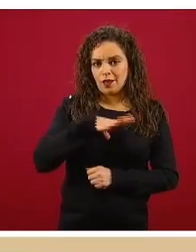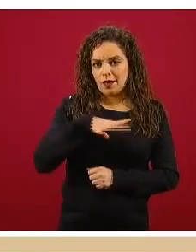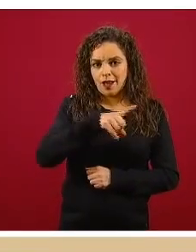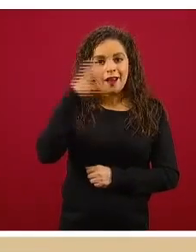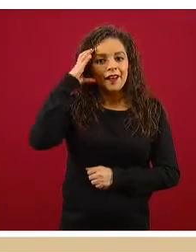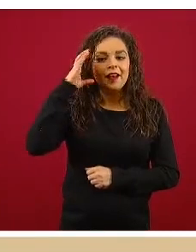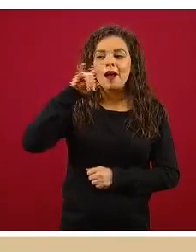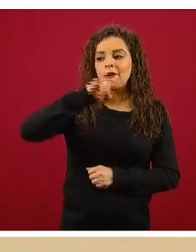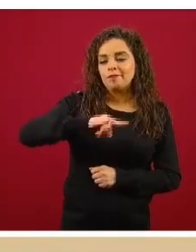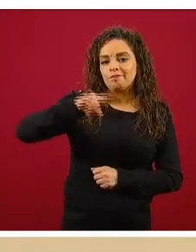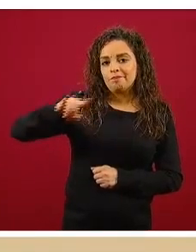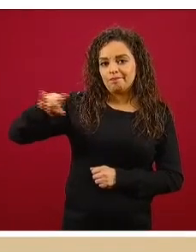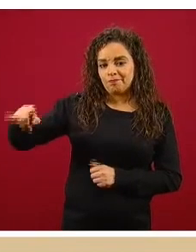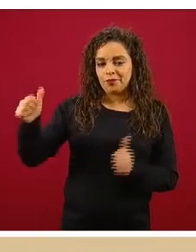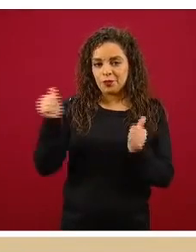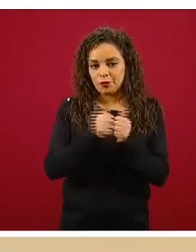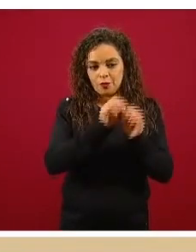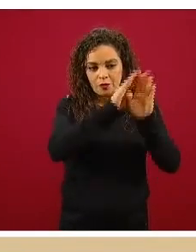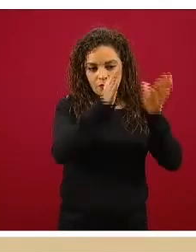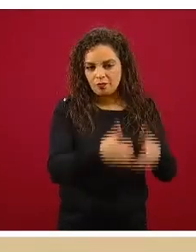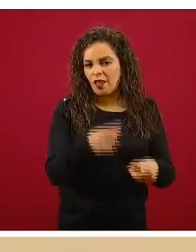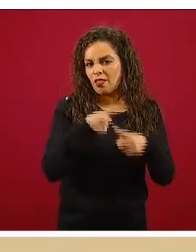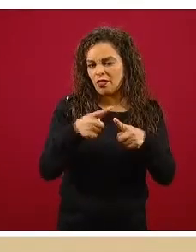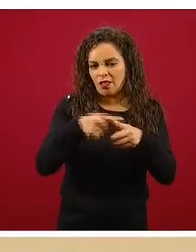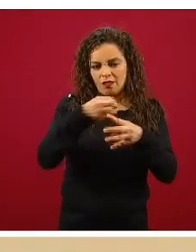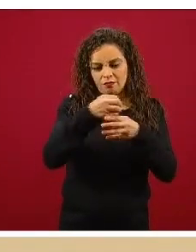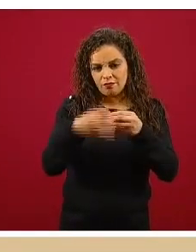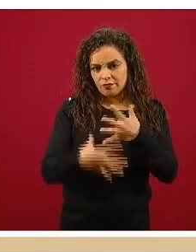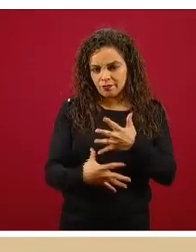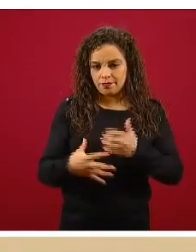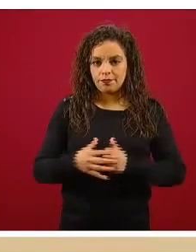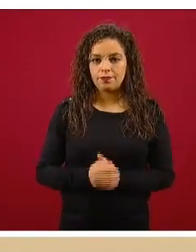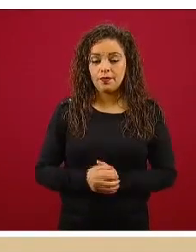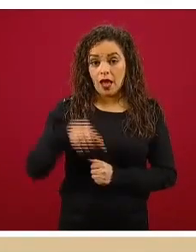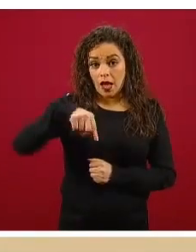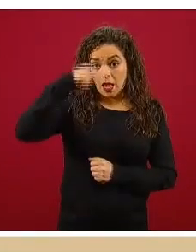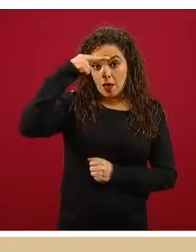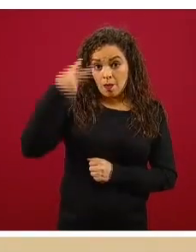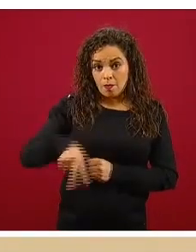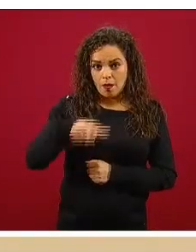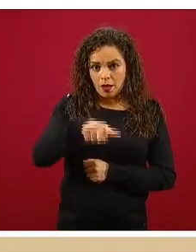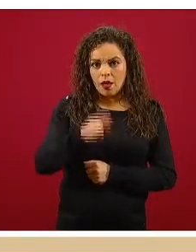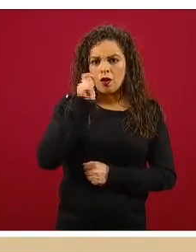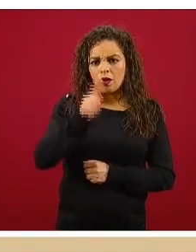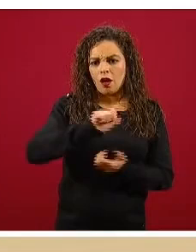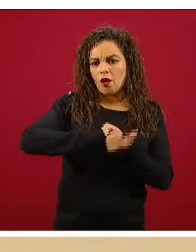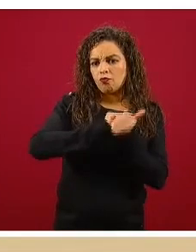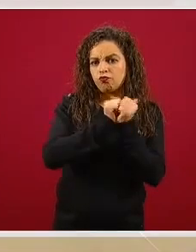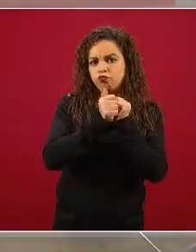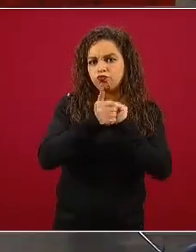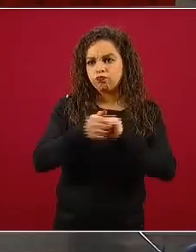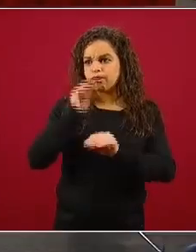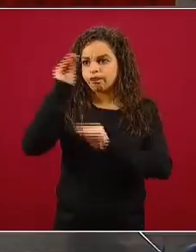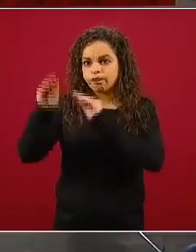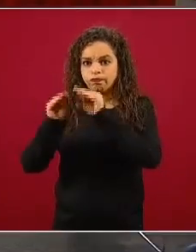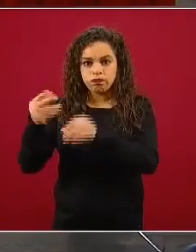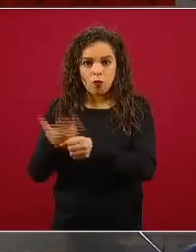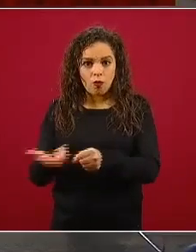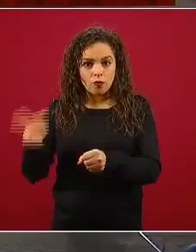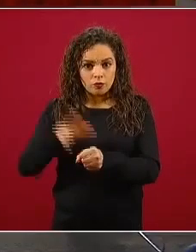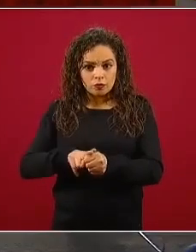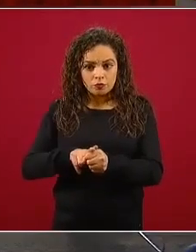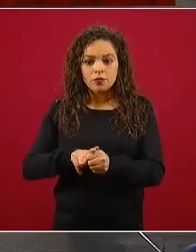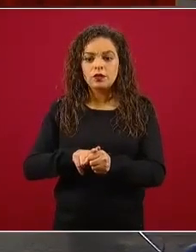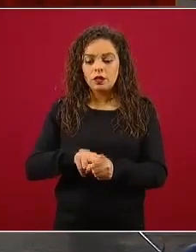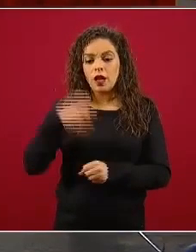esta epidemia en México, parte de la reconversión hospitalaria también tiene que ver con camas que normalmente no se encuentran en UTI